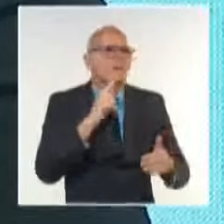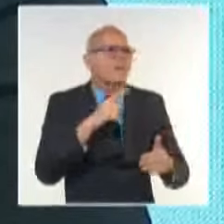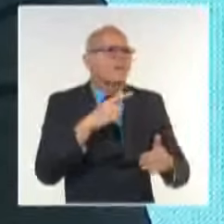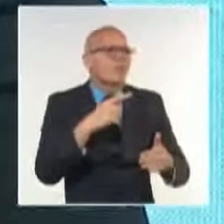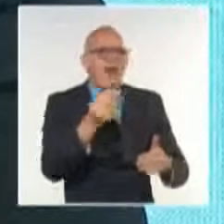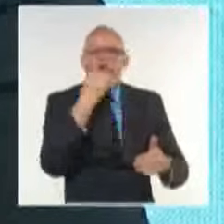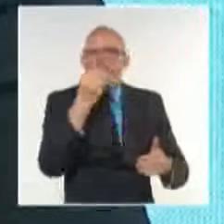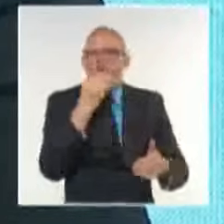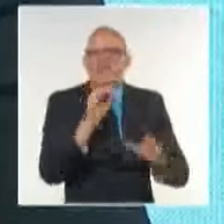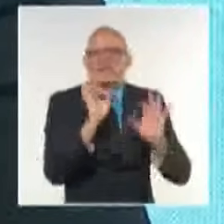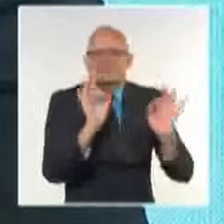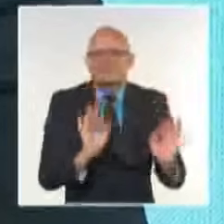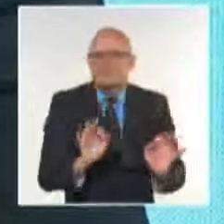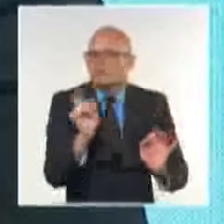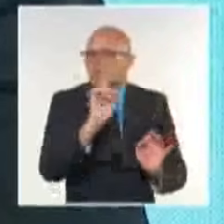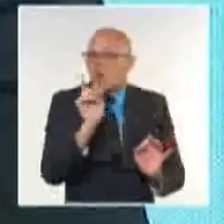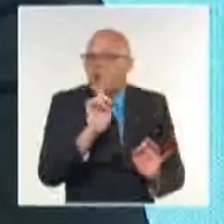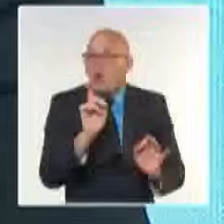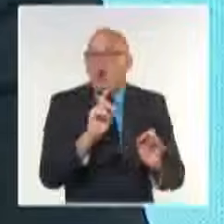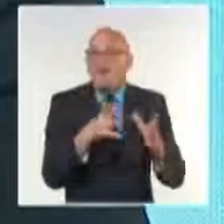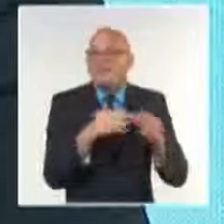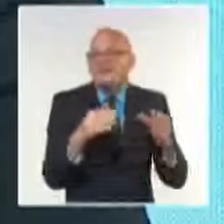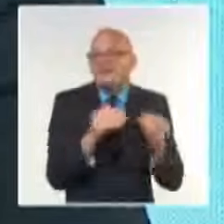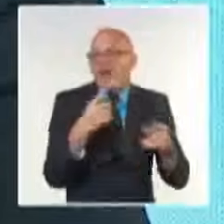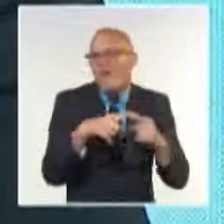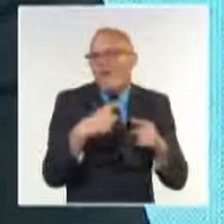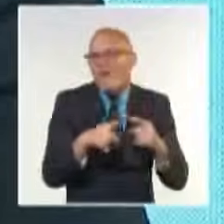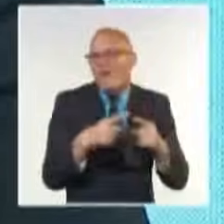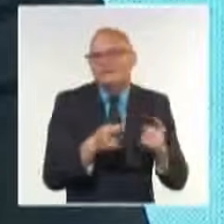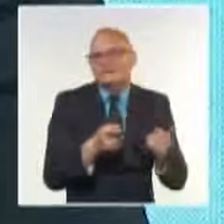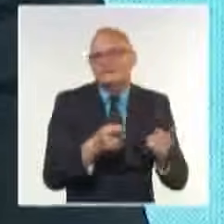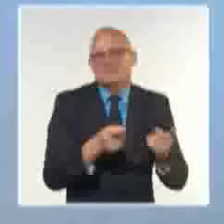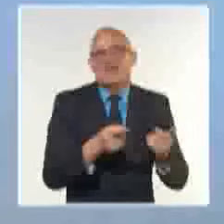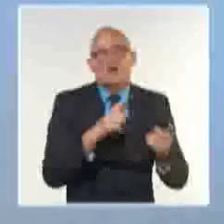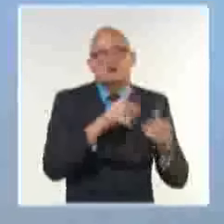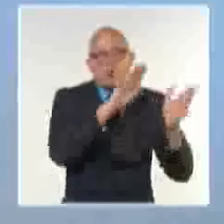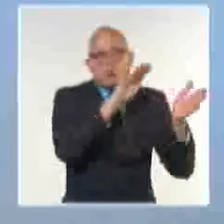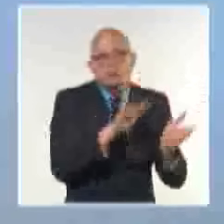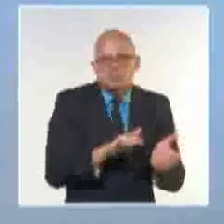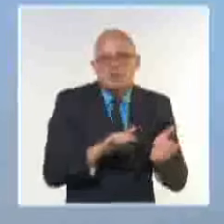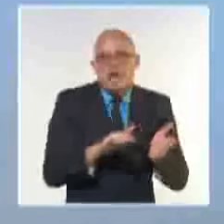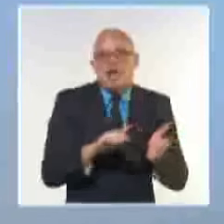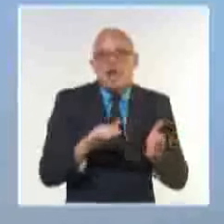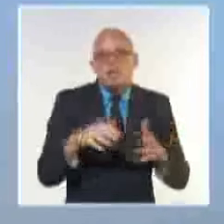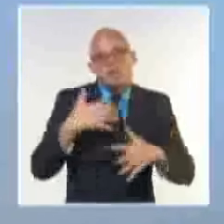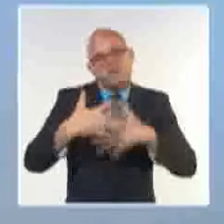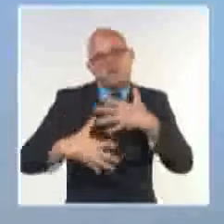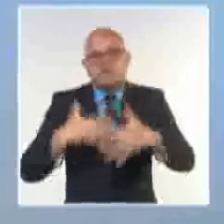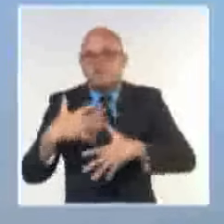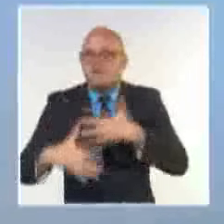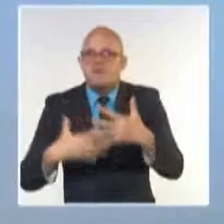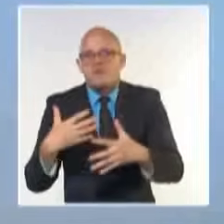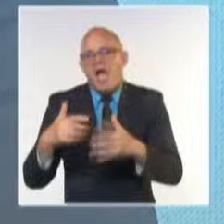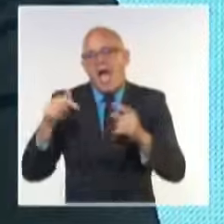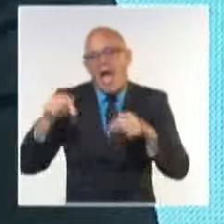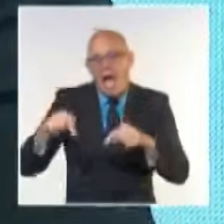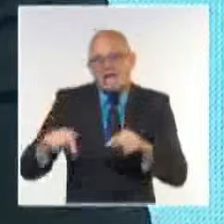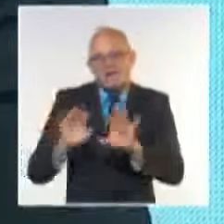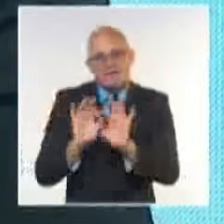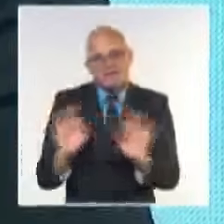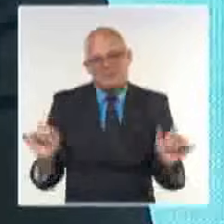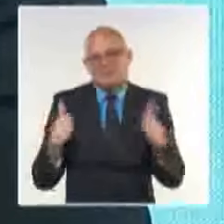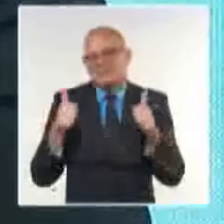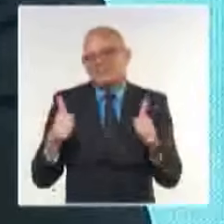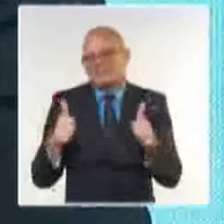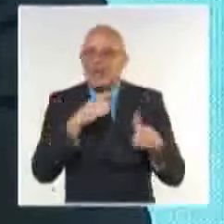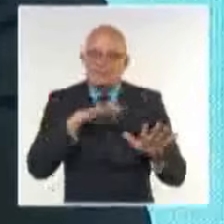estable los hay. Nosotros pudiéramos mencionar aquí, a lo mejor por el ánimo del tiempo no vamos a pero dígalo. Decirlo. Pero por ejemplo, en Prodal, aquí en La Habana, es